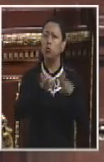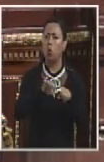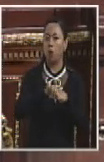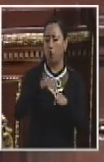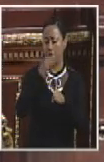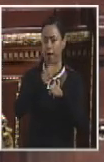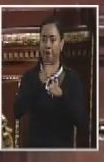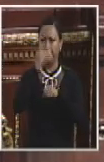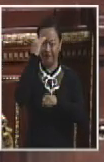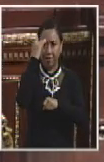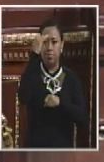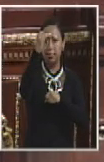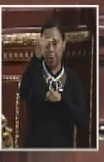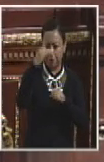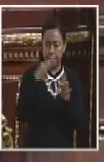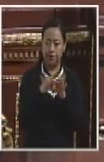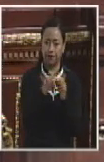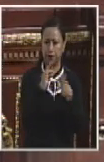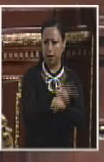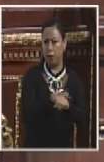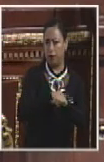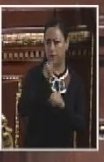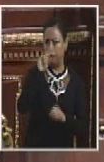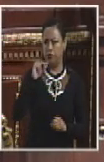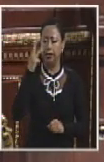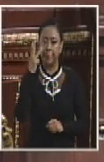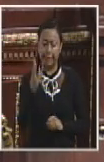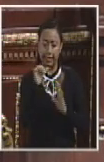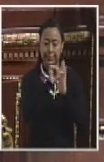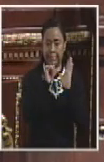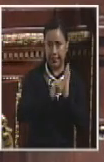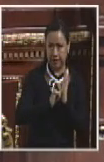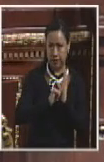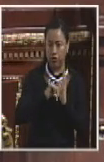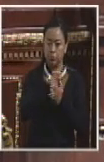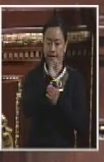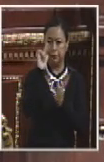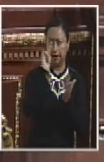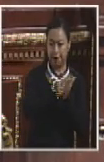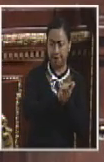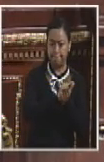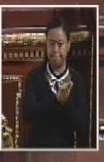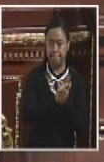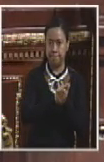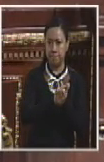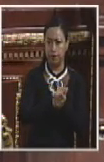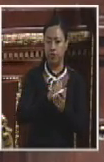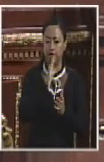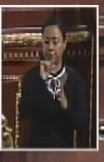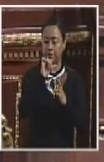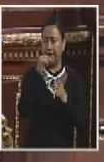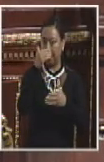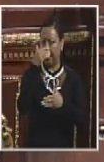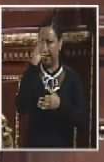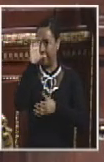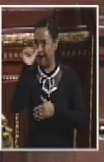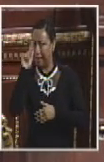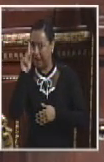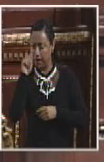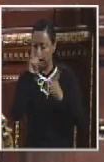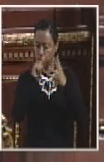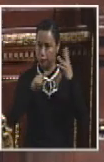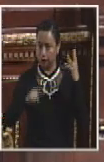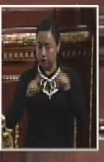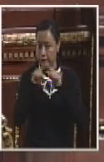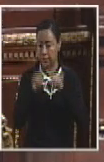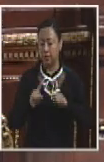de la reforma 83 artículos de la denominación de la ley de 6 de sus capítulos, así como la adición